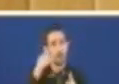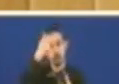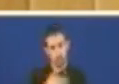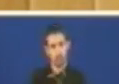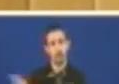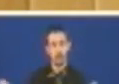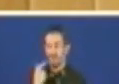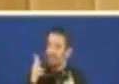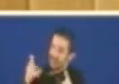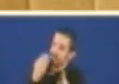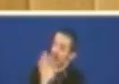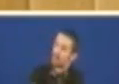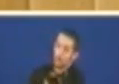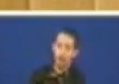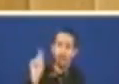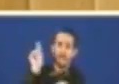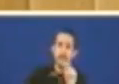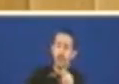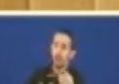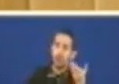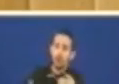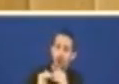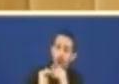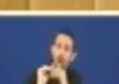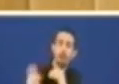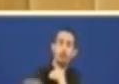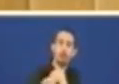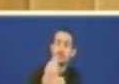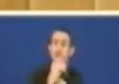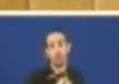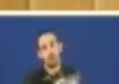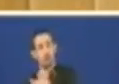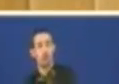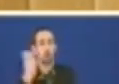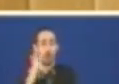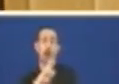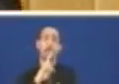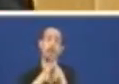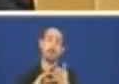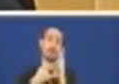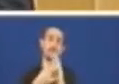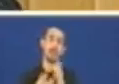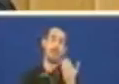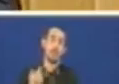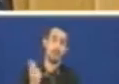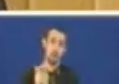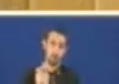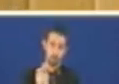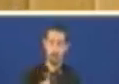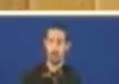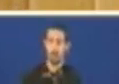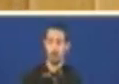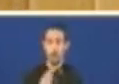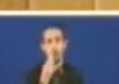de poñer o diñeiro a prazo fixo, era mellor que acudiran ao que el denominou un sistema de valores, que era moito mellor porque, ademais,